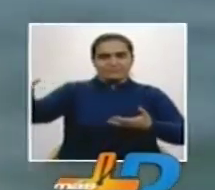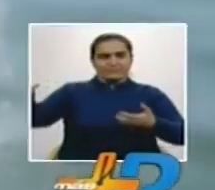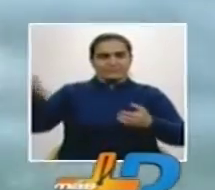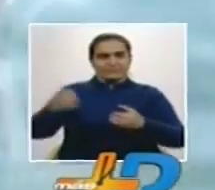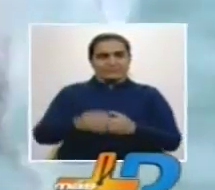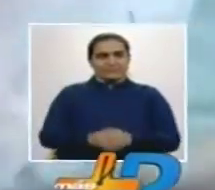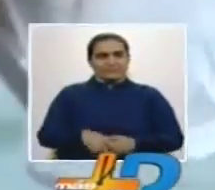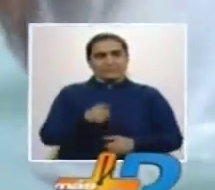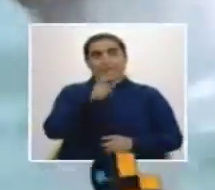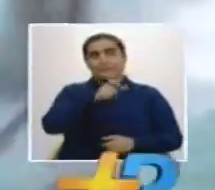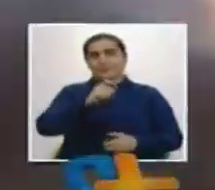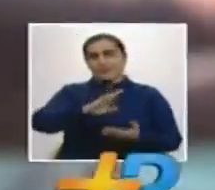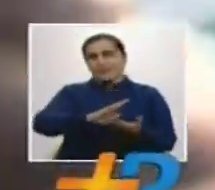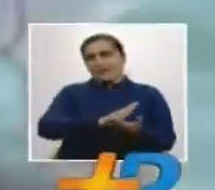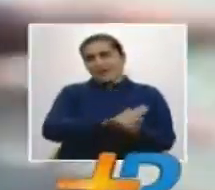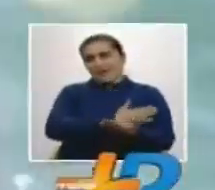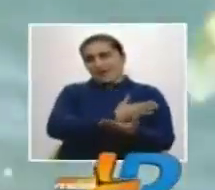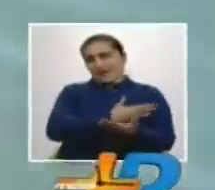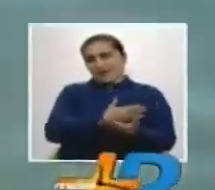despedirte,